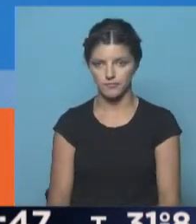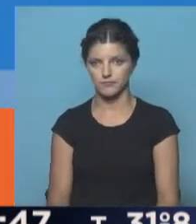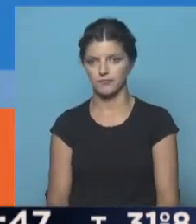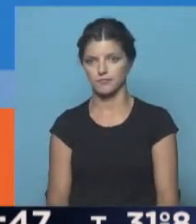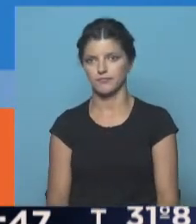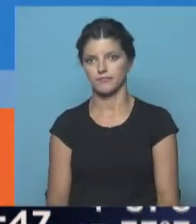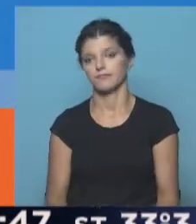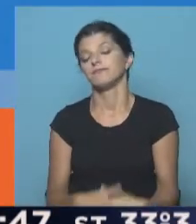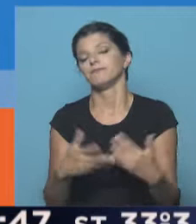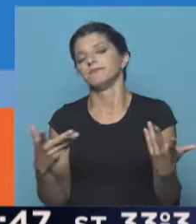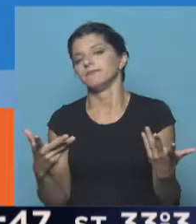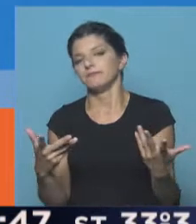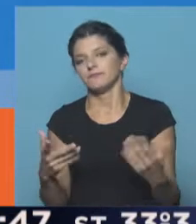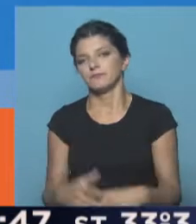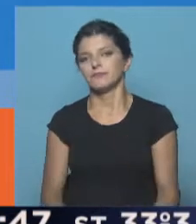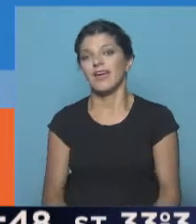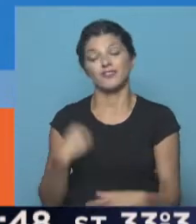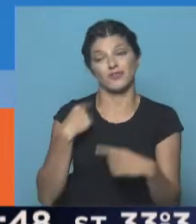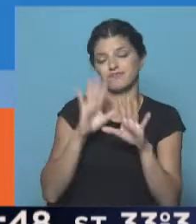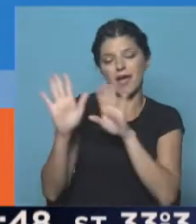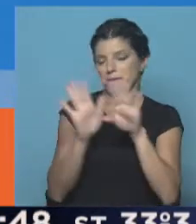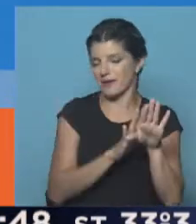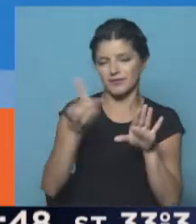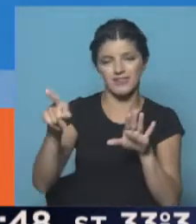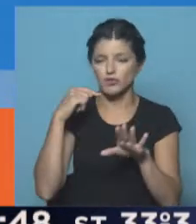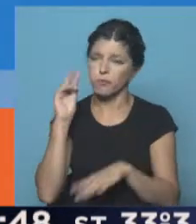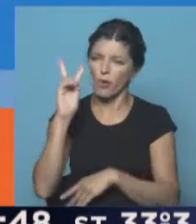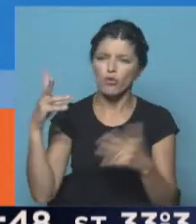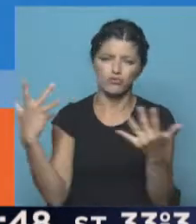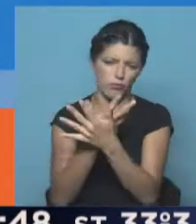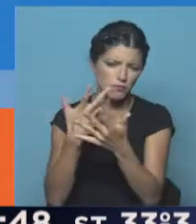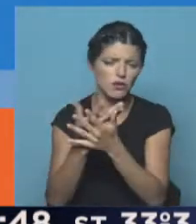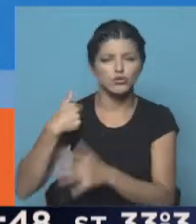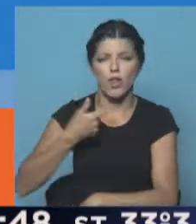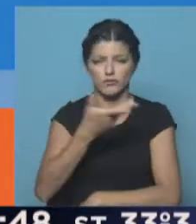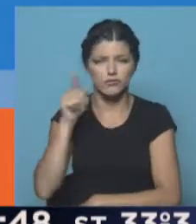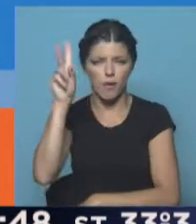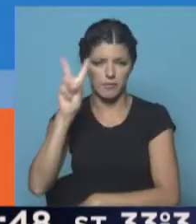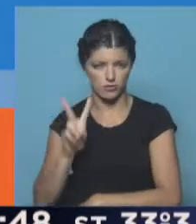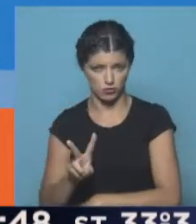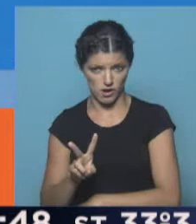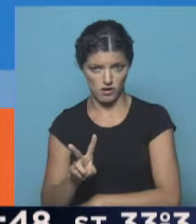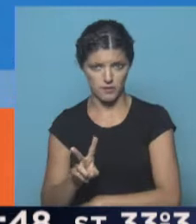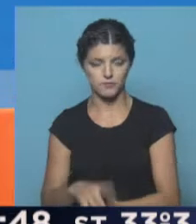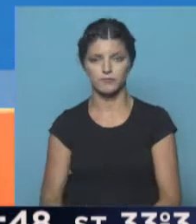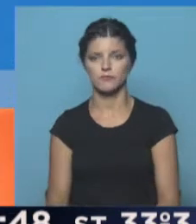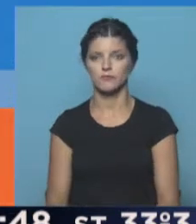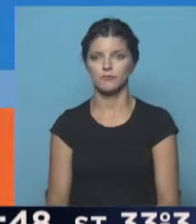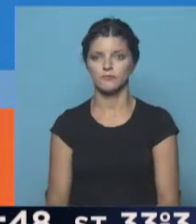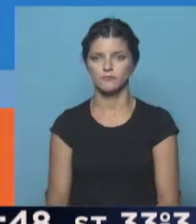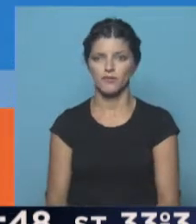Esto es una anécdota menor frente a lo que está sufriendo el pueblo venezolano. Acá lo triste es la